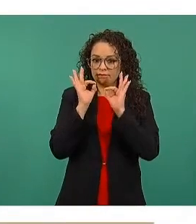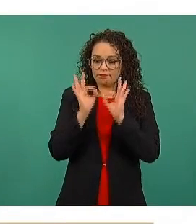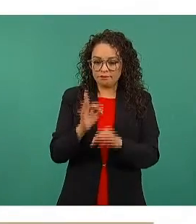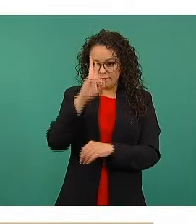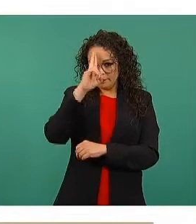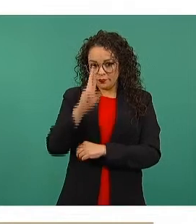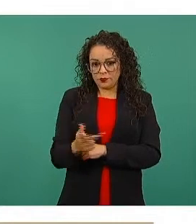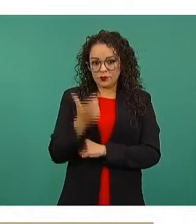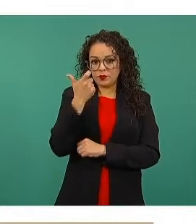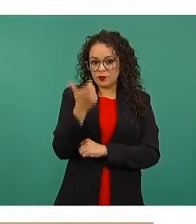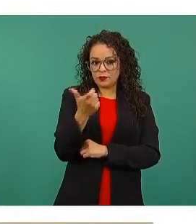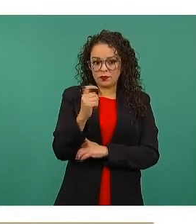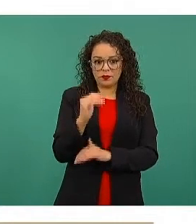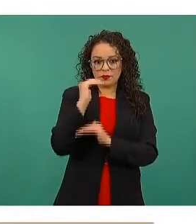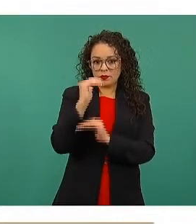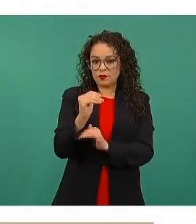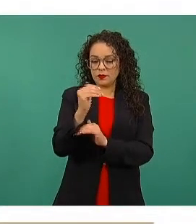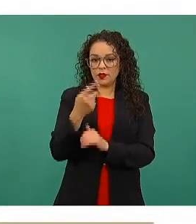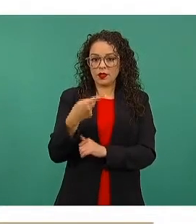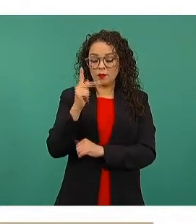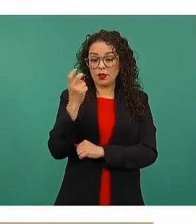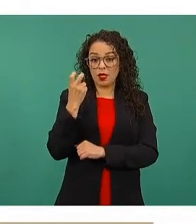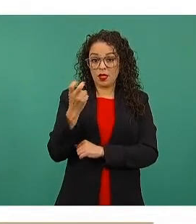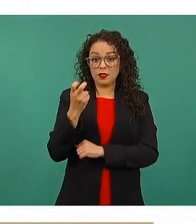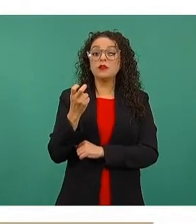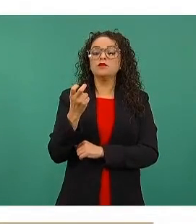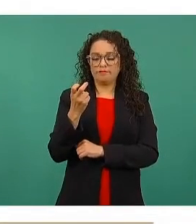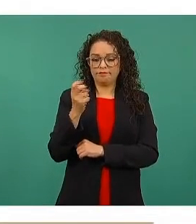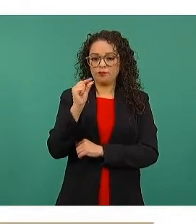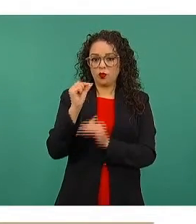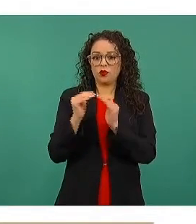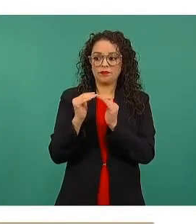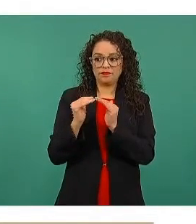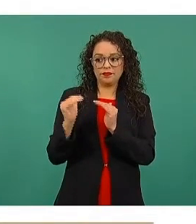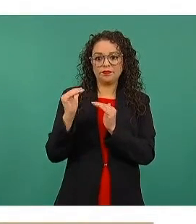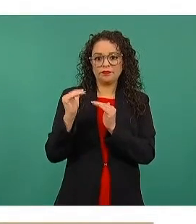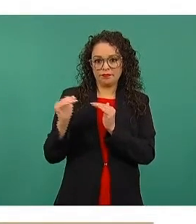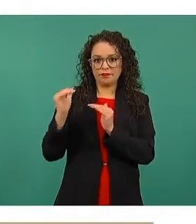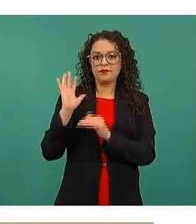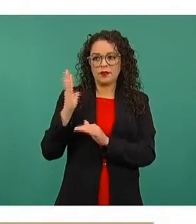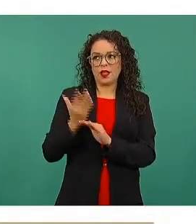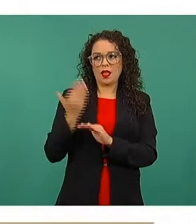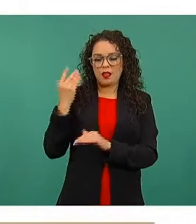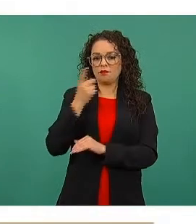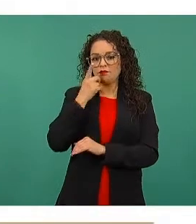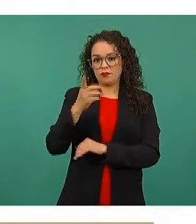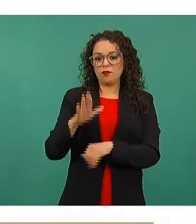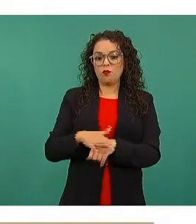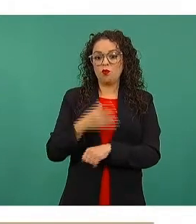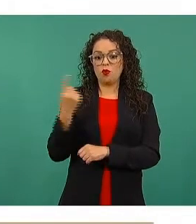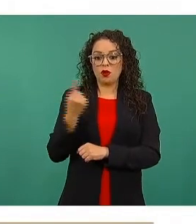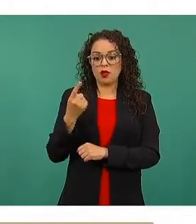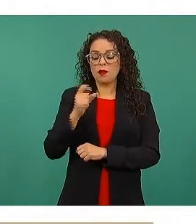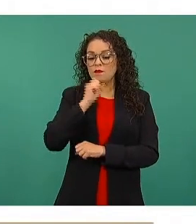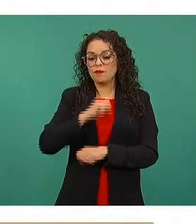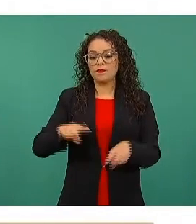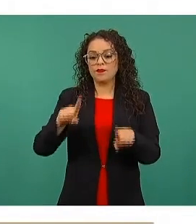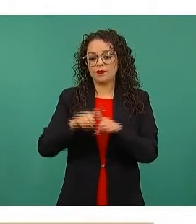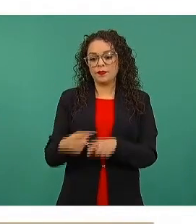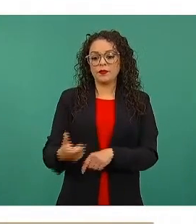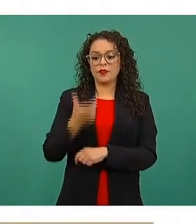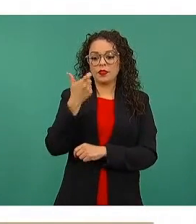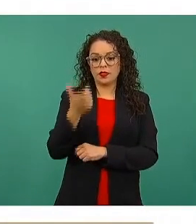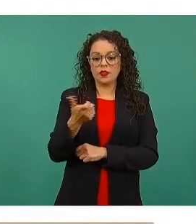precio máximo, aunque este precio máximo ha venido subiendo, como ya indicamos, conforme ha venido subiendo también los